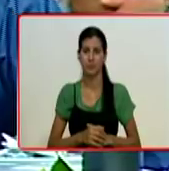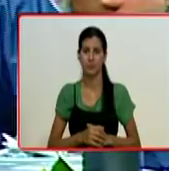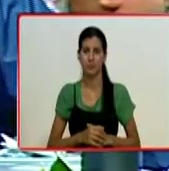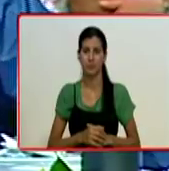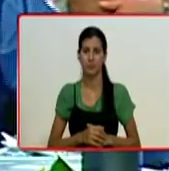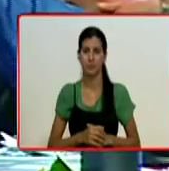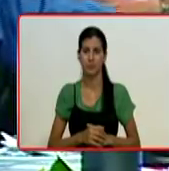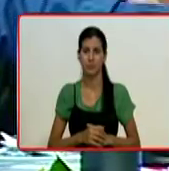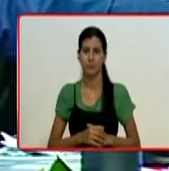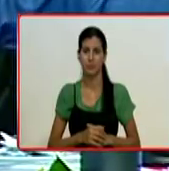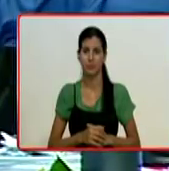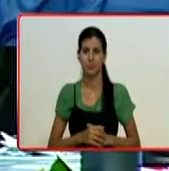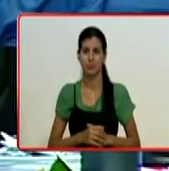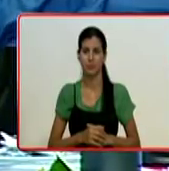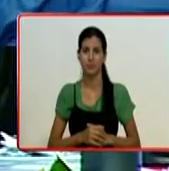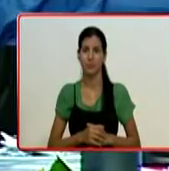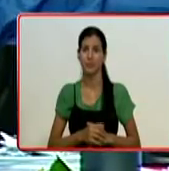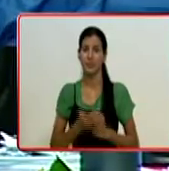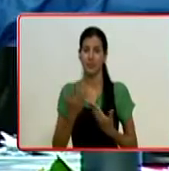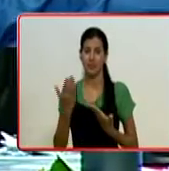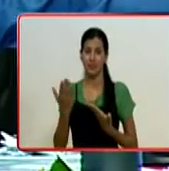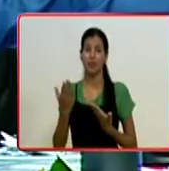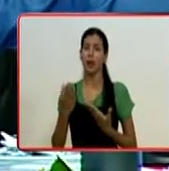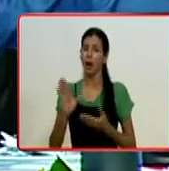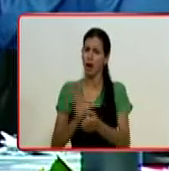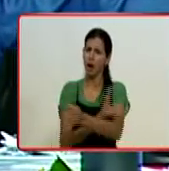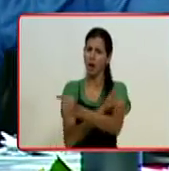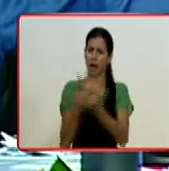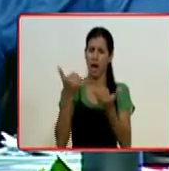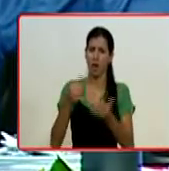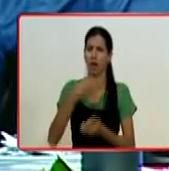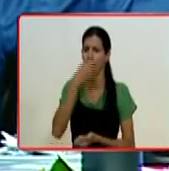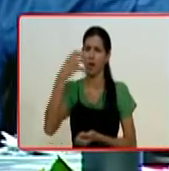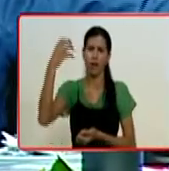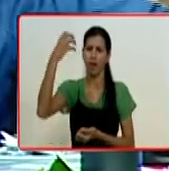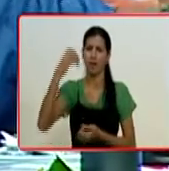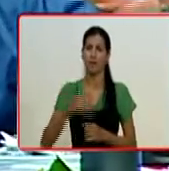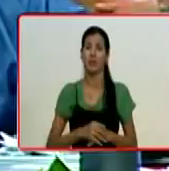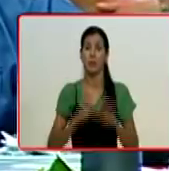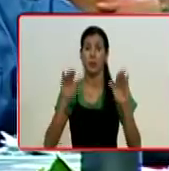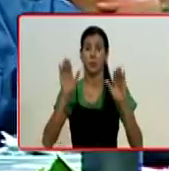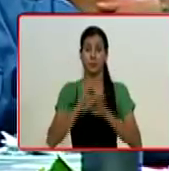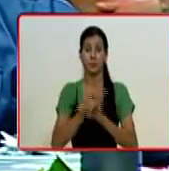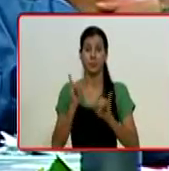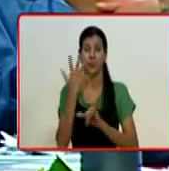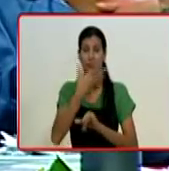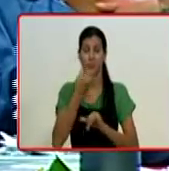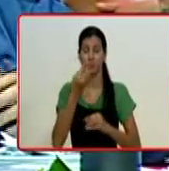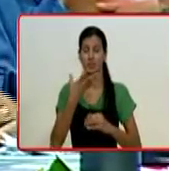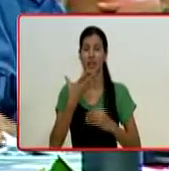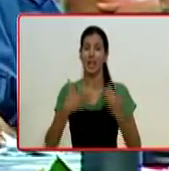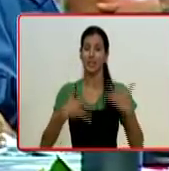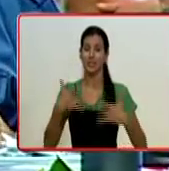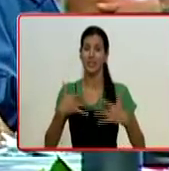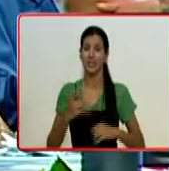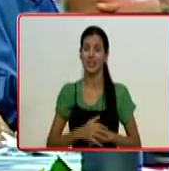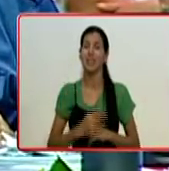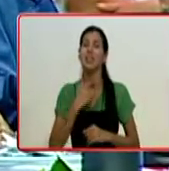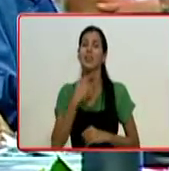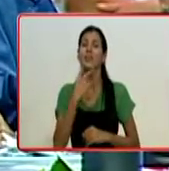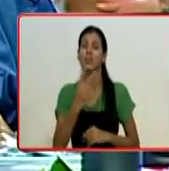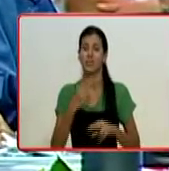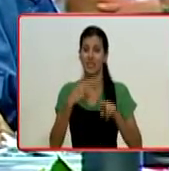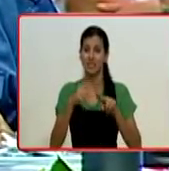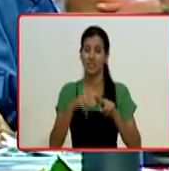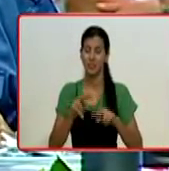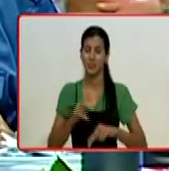Y él nos va a cantar, ¿verdad? Jesús, vamos a despedir este hermoso acto con la voz y el